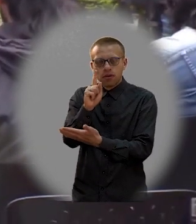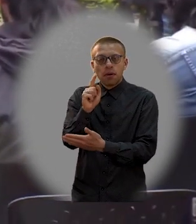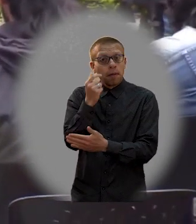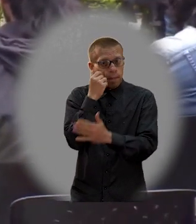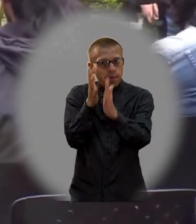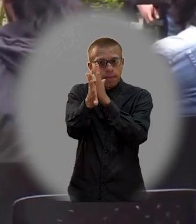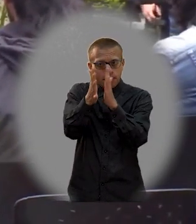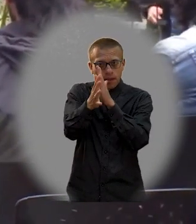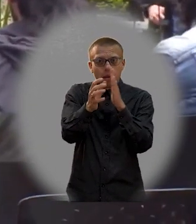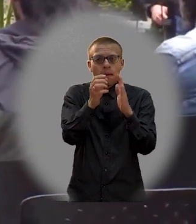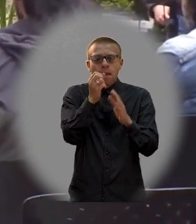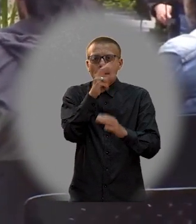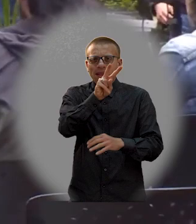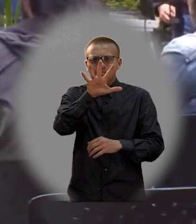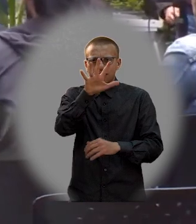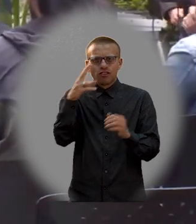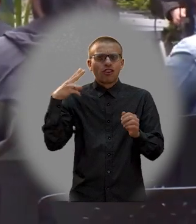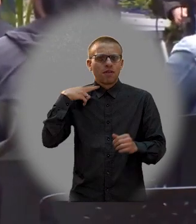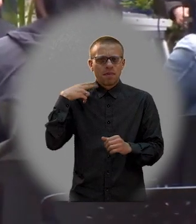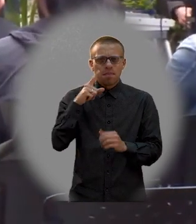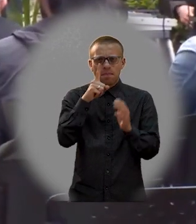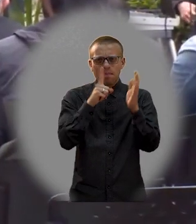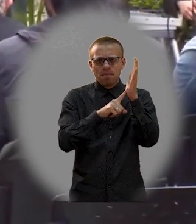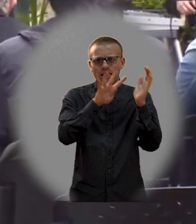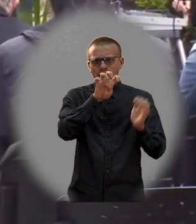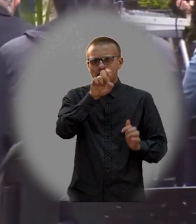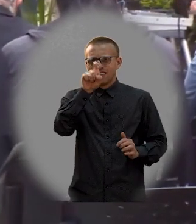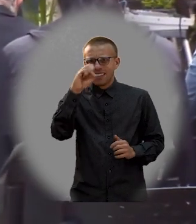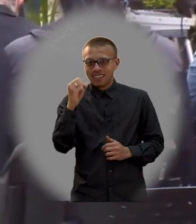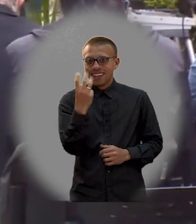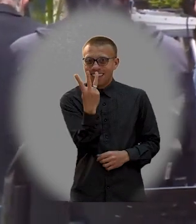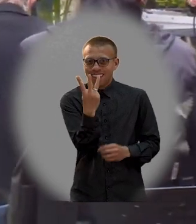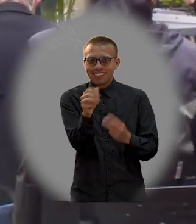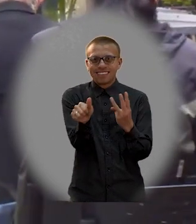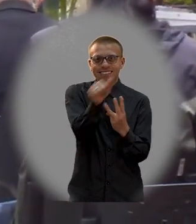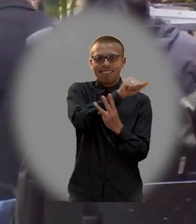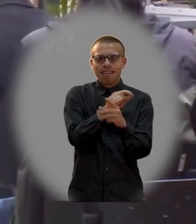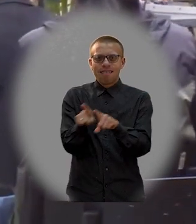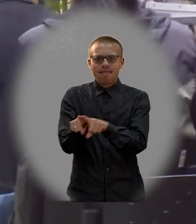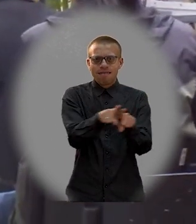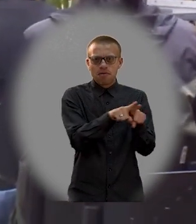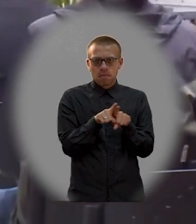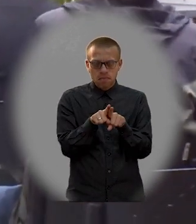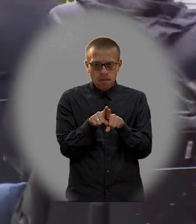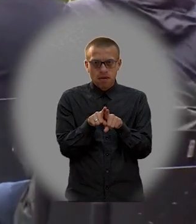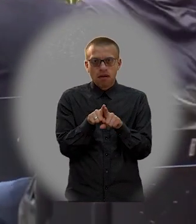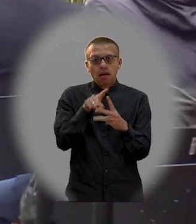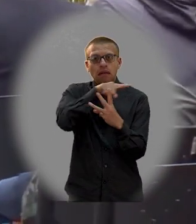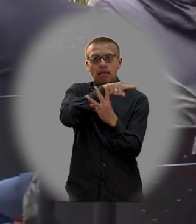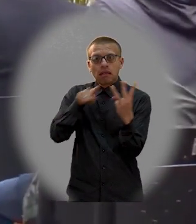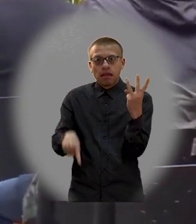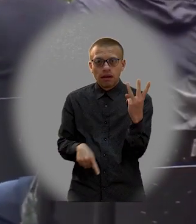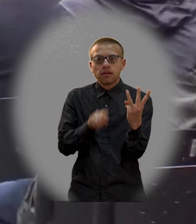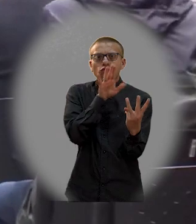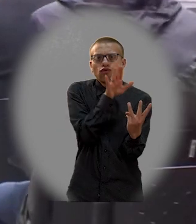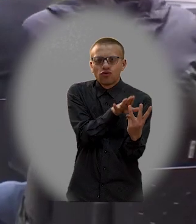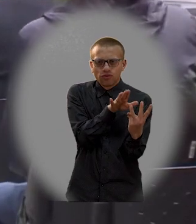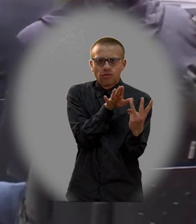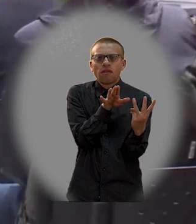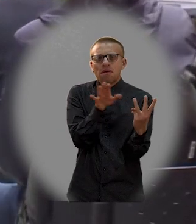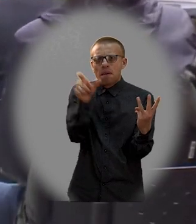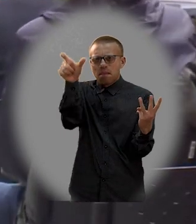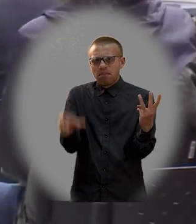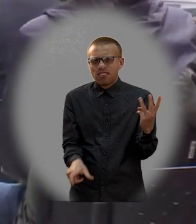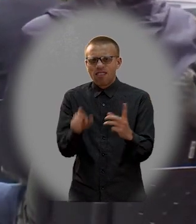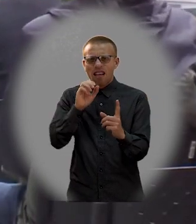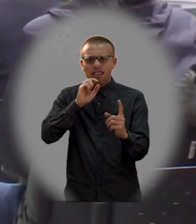noviembre de 1960, las tres hermanas Mirabal, Minerva, María Teresa y Patria, quienes en el marco de la dictadura de Trujillo